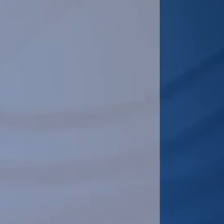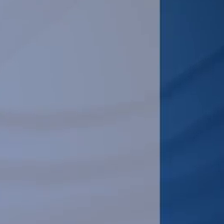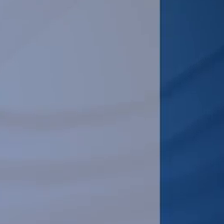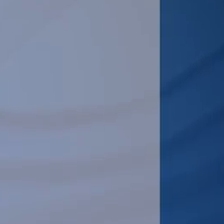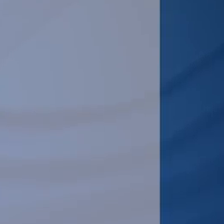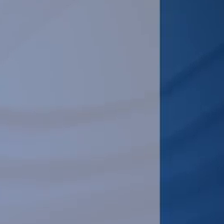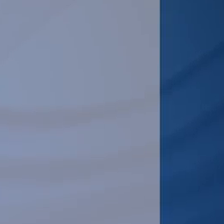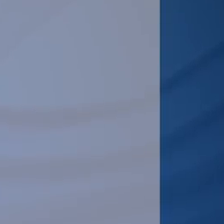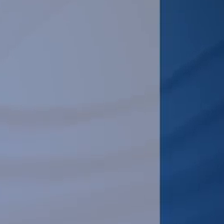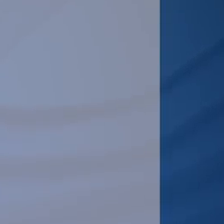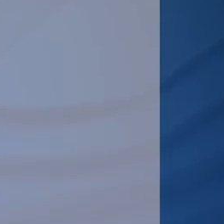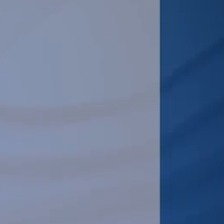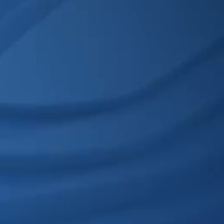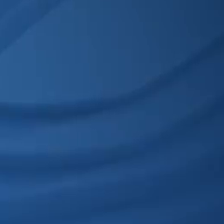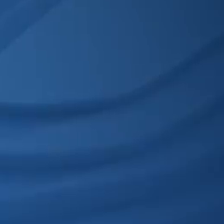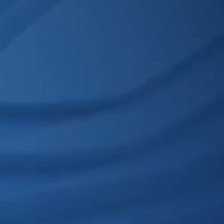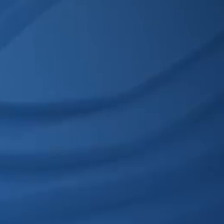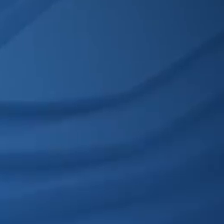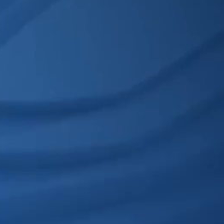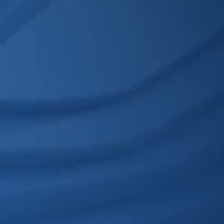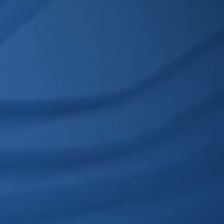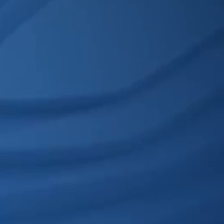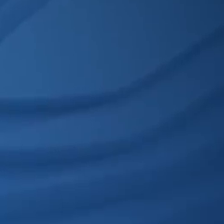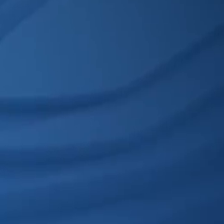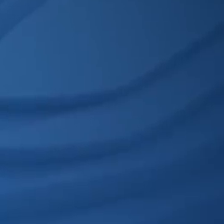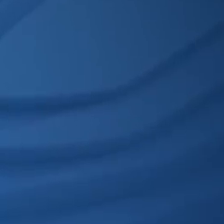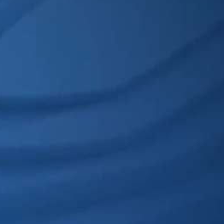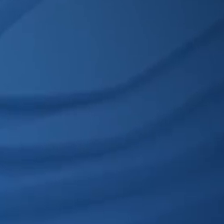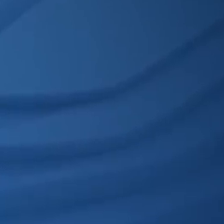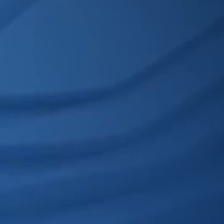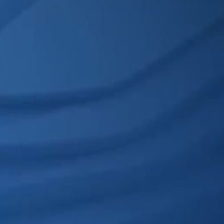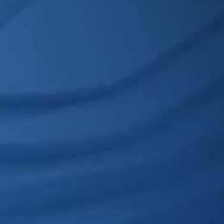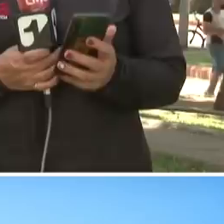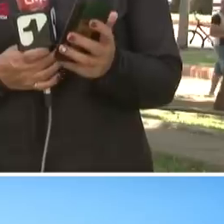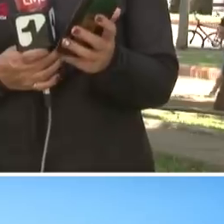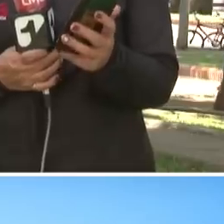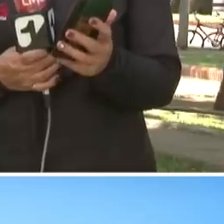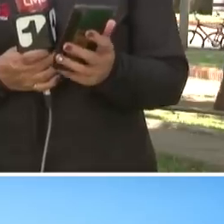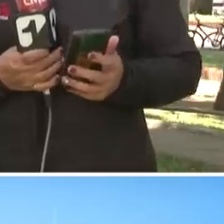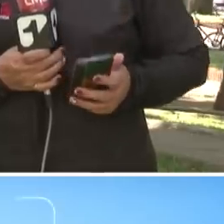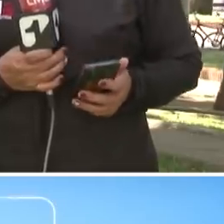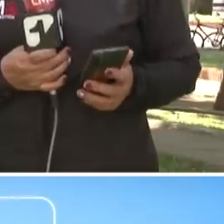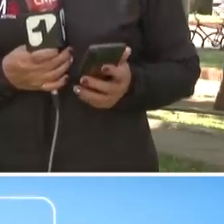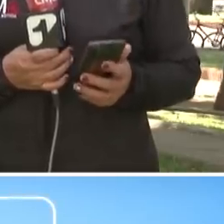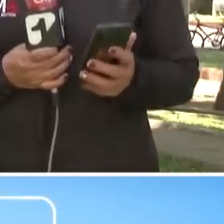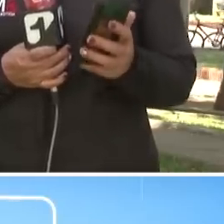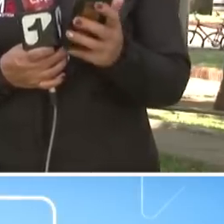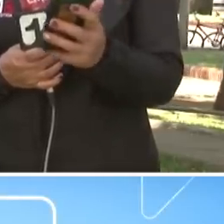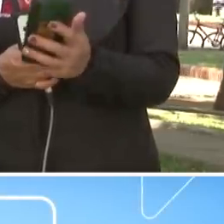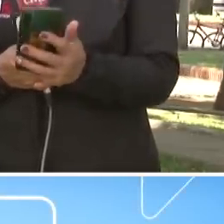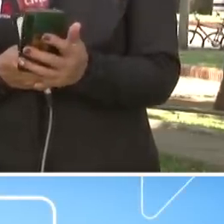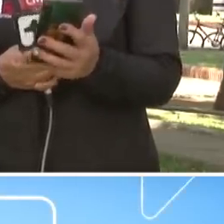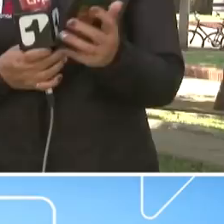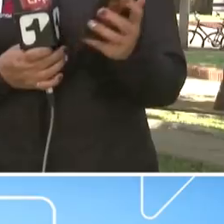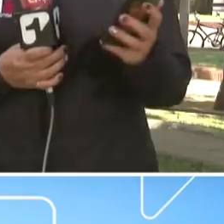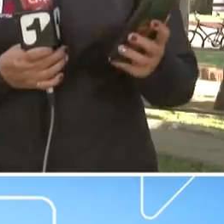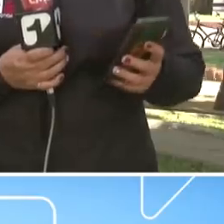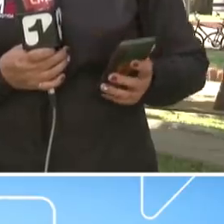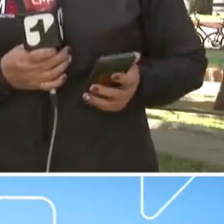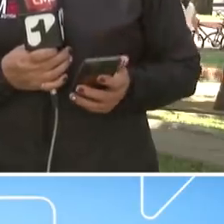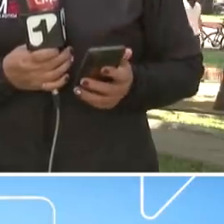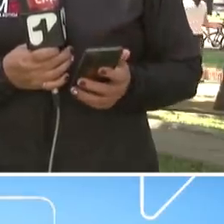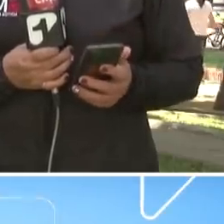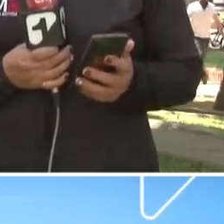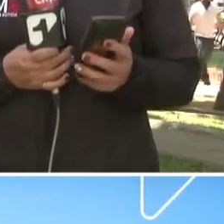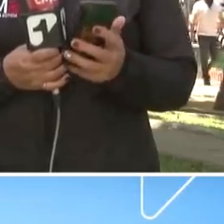un pronunciamiento del alcalde, quien no se ha manifestado. Los afectados en redes sociales expresaron sus excusas públicas, pero no se conoce si van a